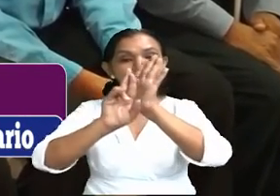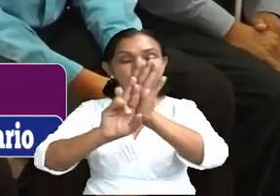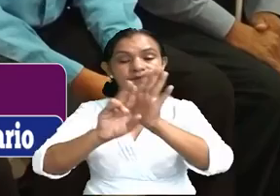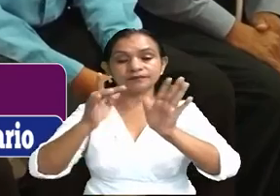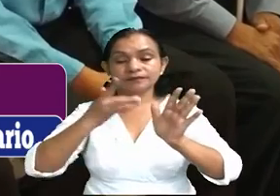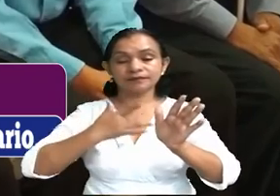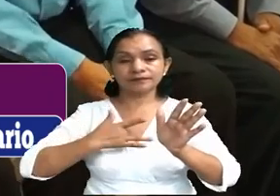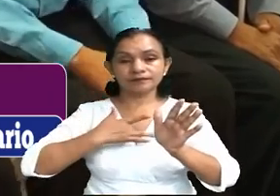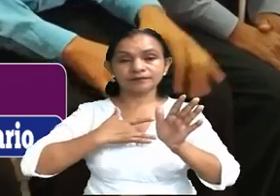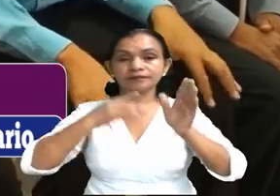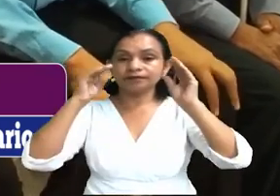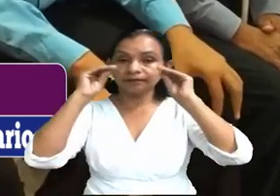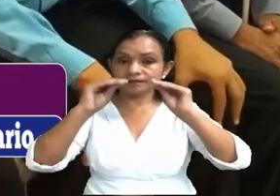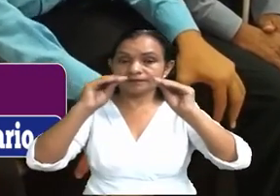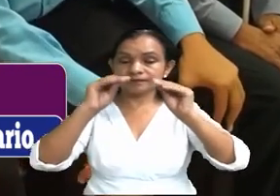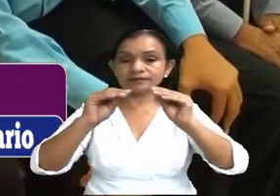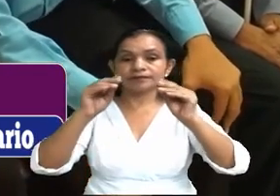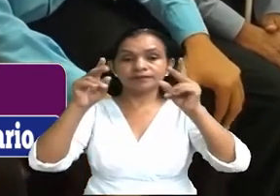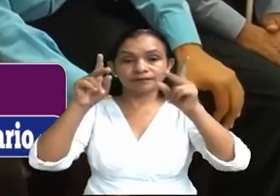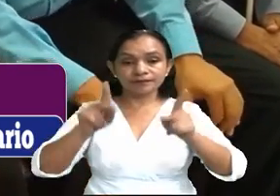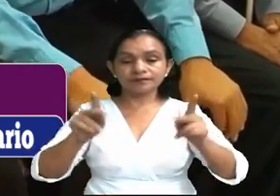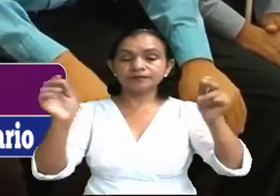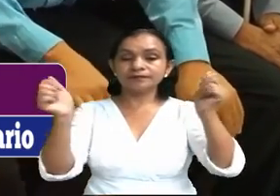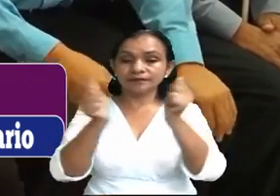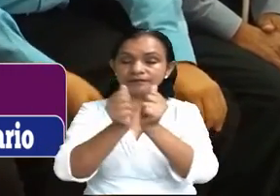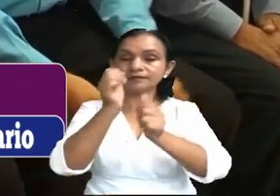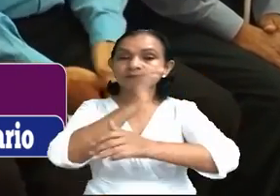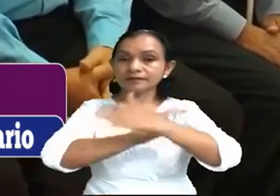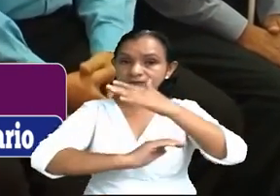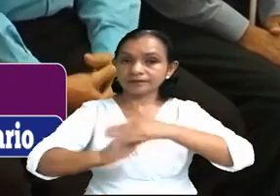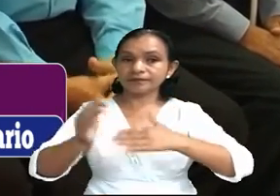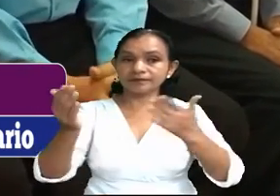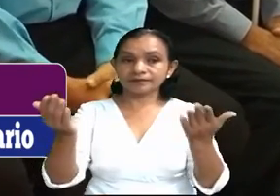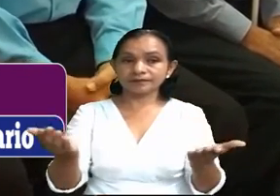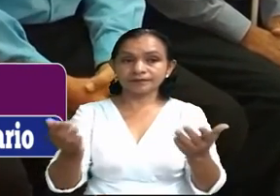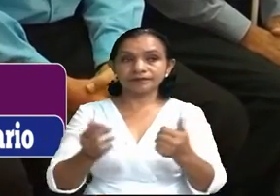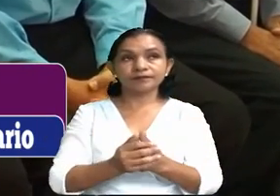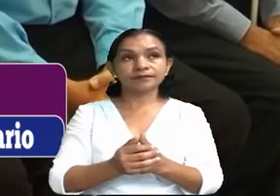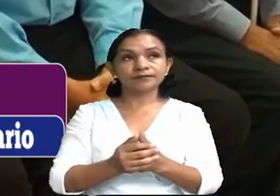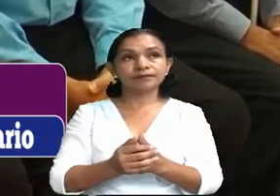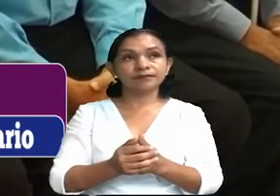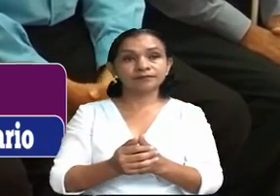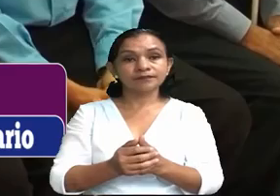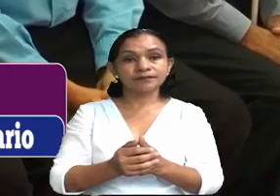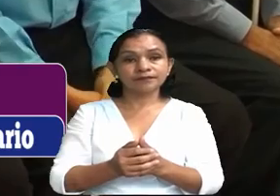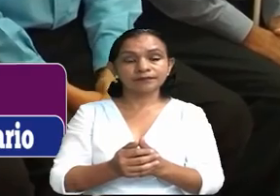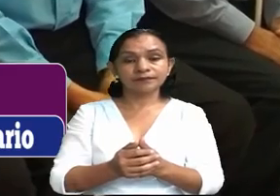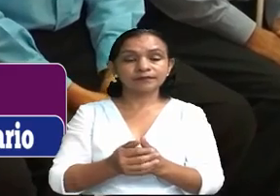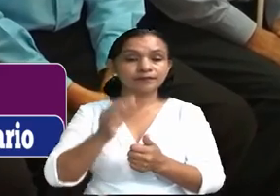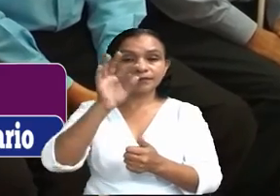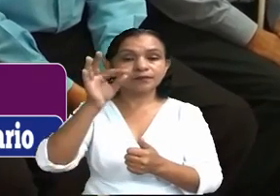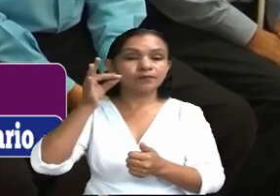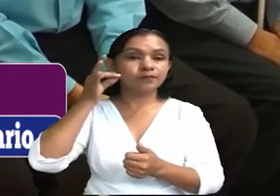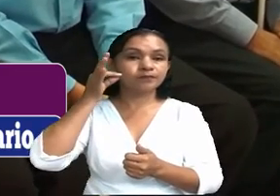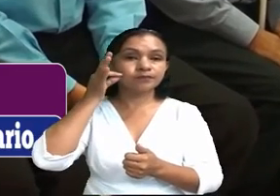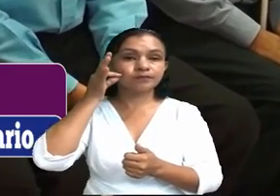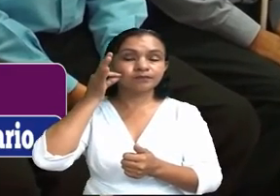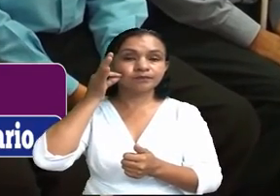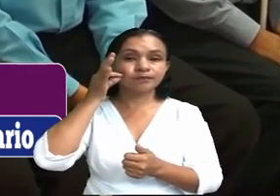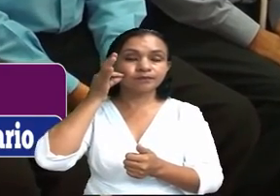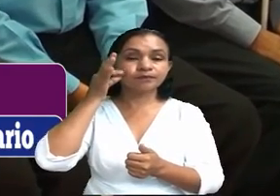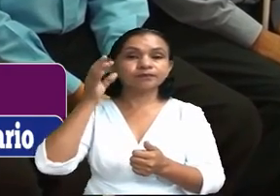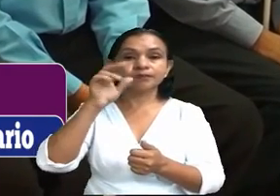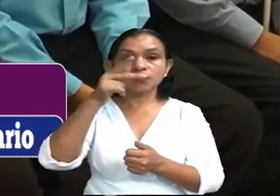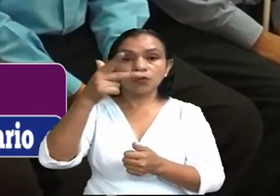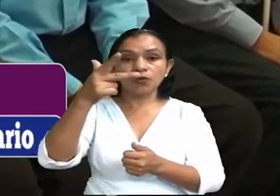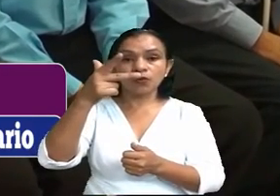necesidades educativas del protagonista con discapacidad. Normales. Entonces, se les dice a los sitios donde estudian. Exactamente, en Nicaragua hay